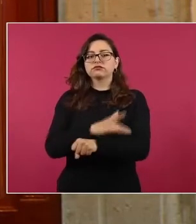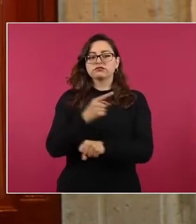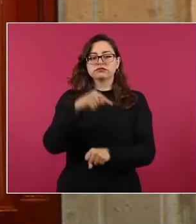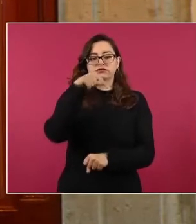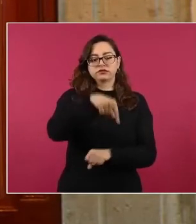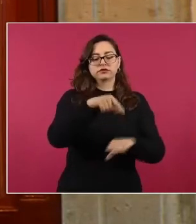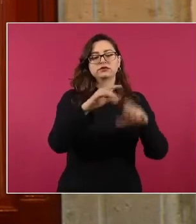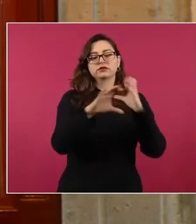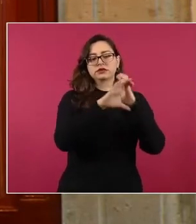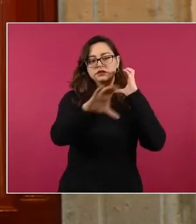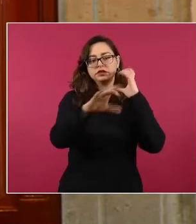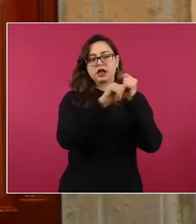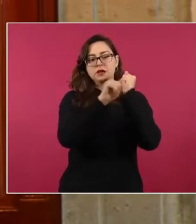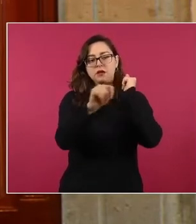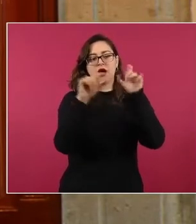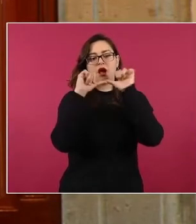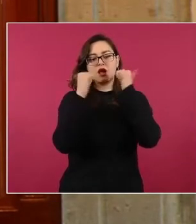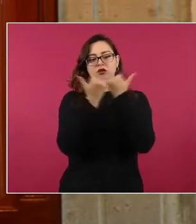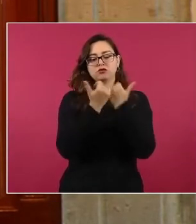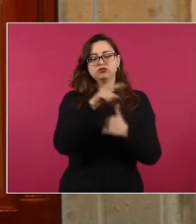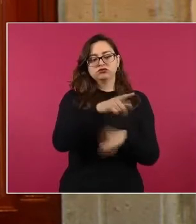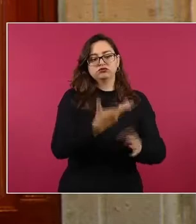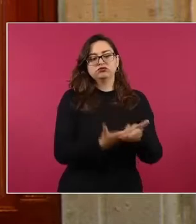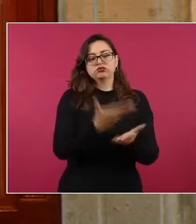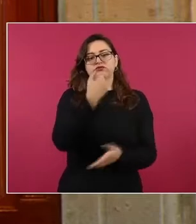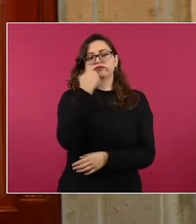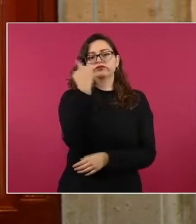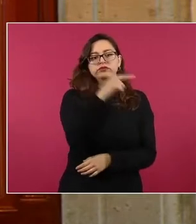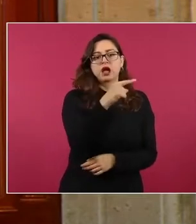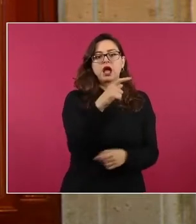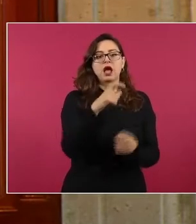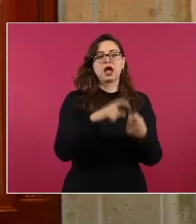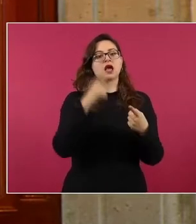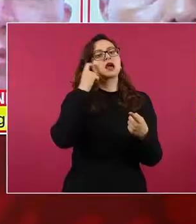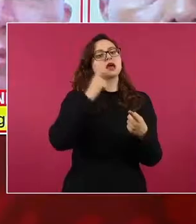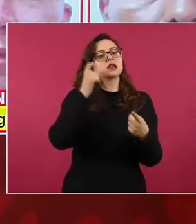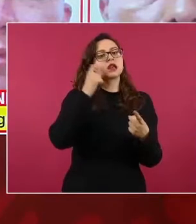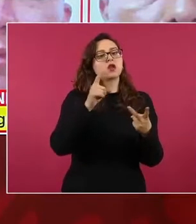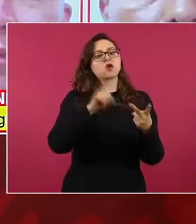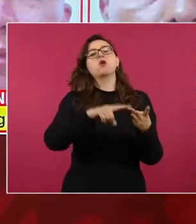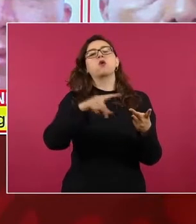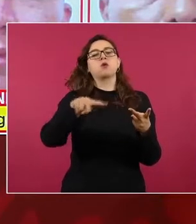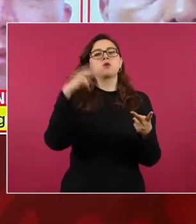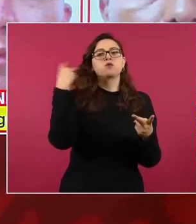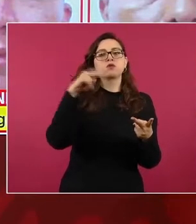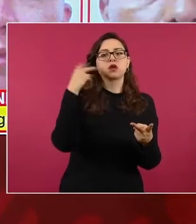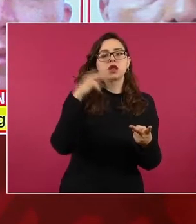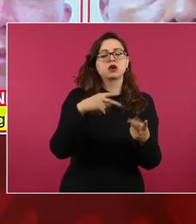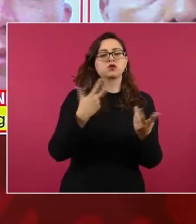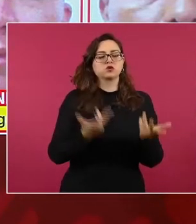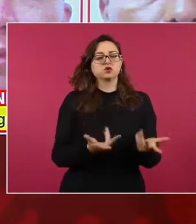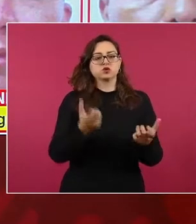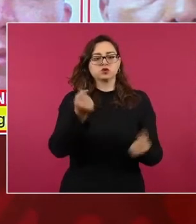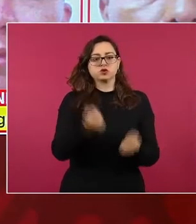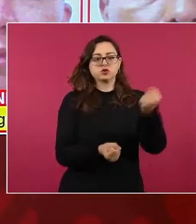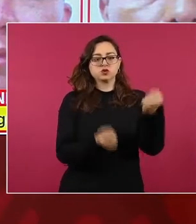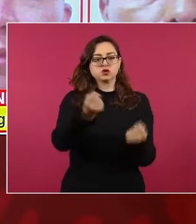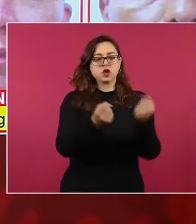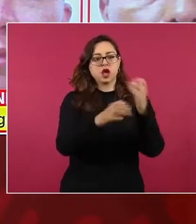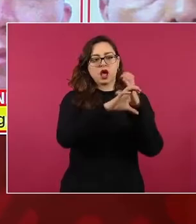que en Guerrero y en Veracruz estaban siendo extorsionados, pidiendo cuotas para